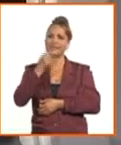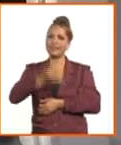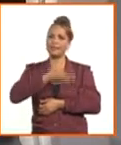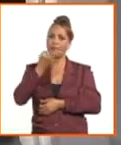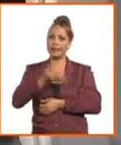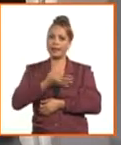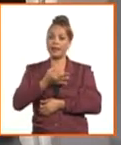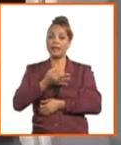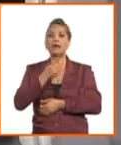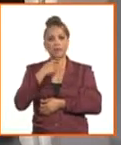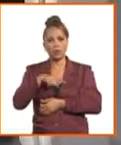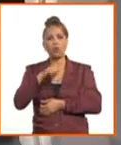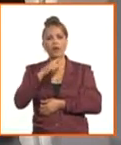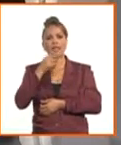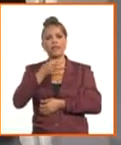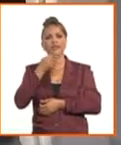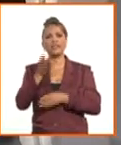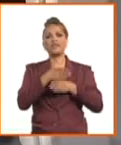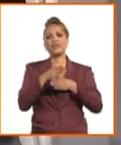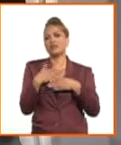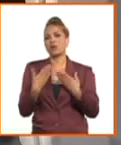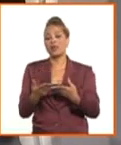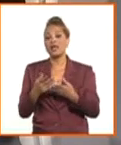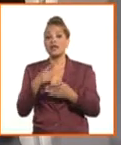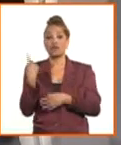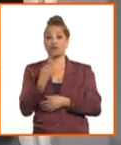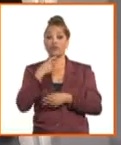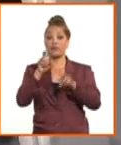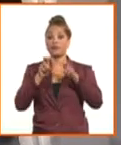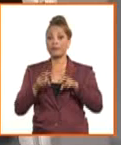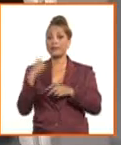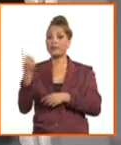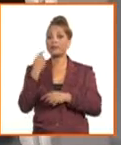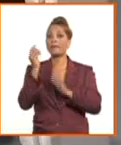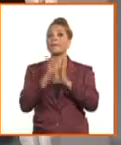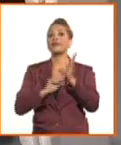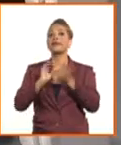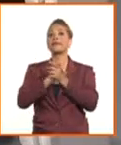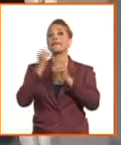la diferencia. Nosotros en la Asamblea Nacional, en el mes de mayo,